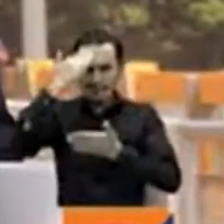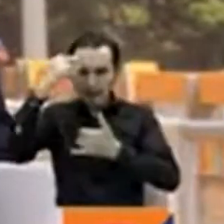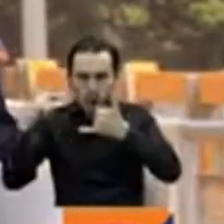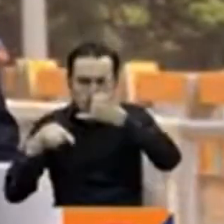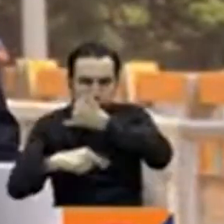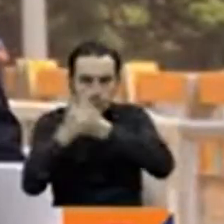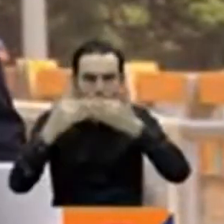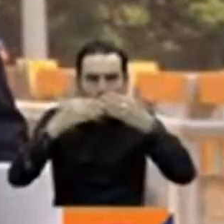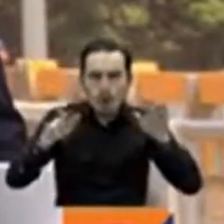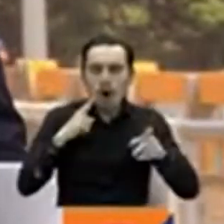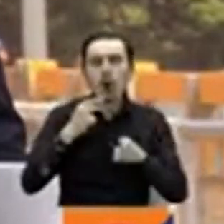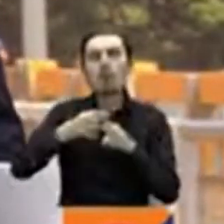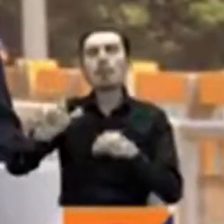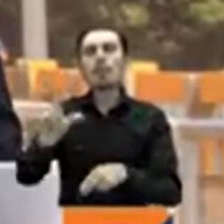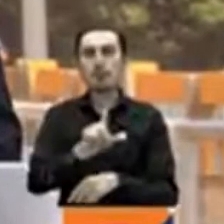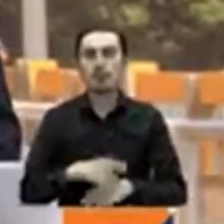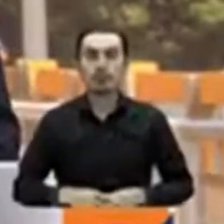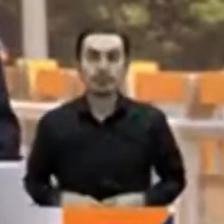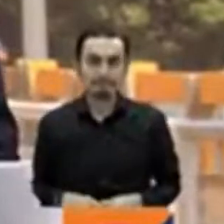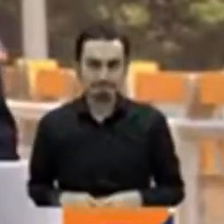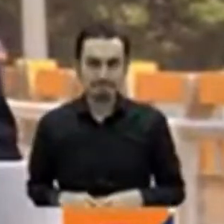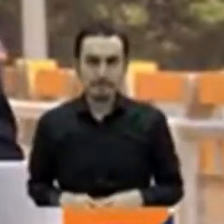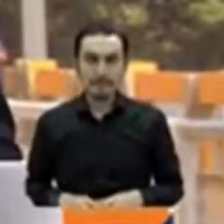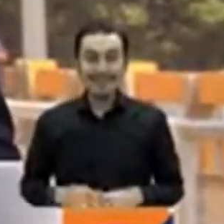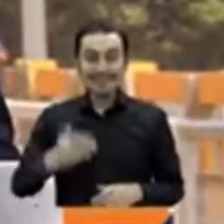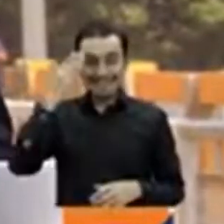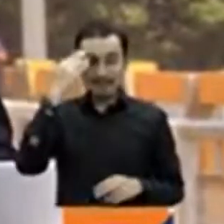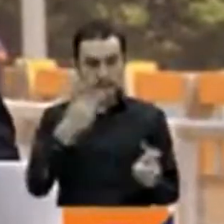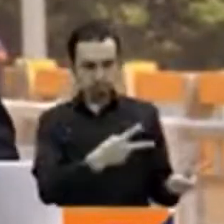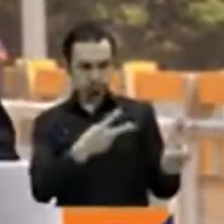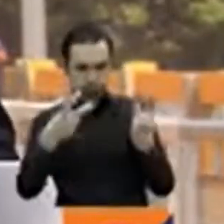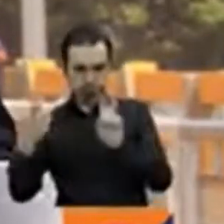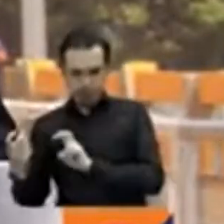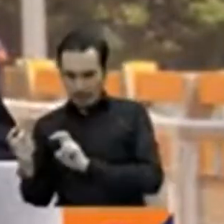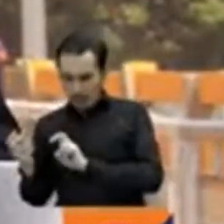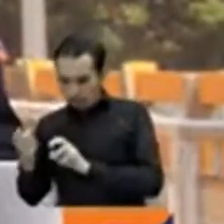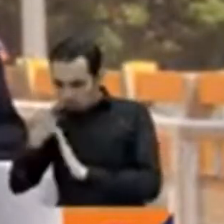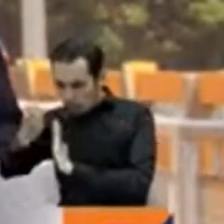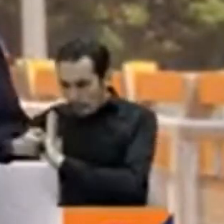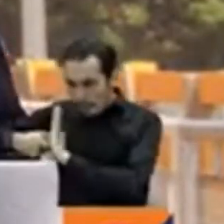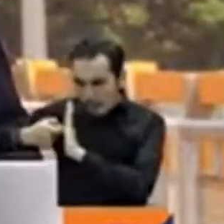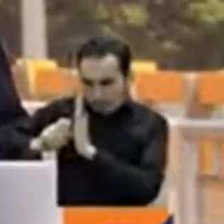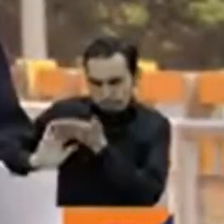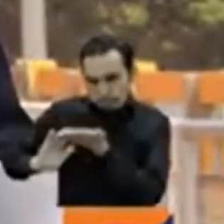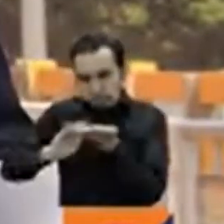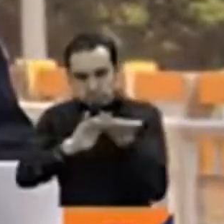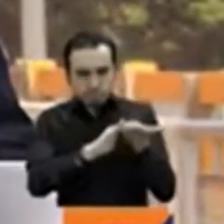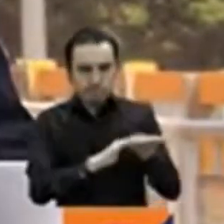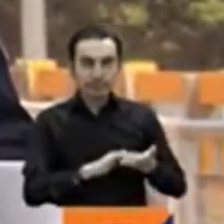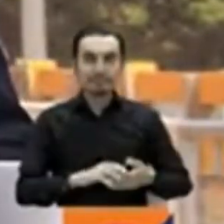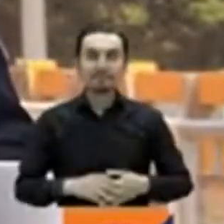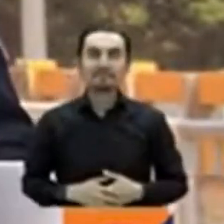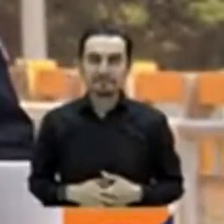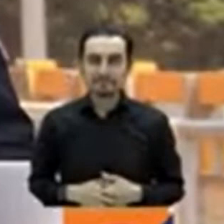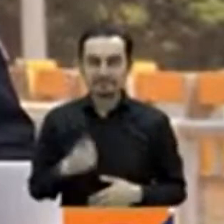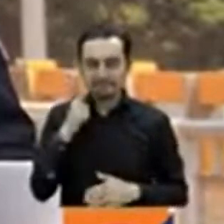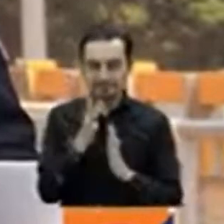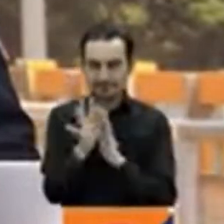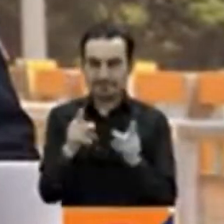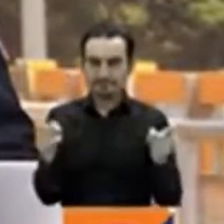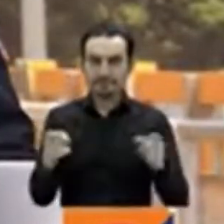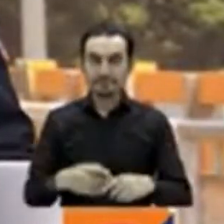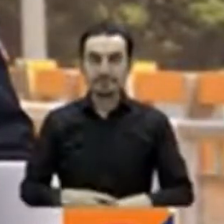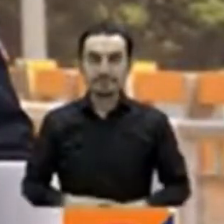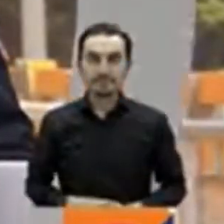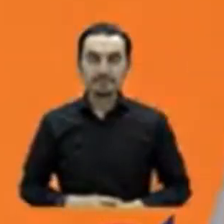del próximo lunes. El estado de los puentes fronterizos será revisado. Paola Tarazona, periodista de la Radio Nacional. ¿Qué tal? Muy buenas tardes.